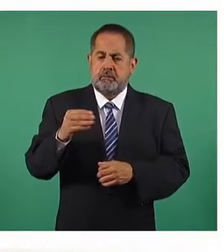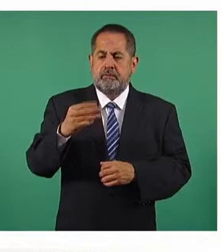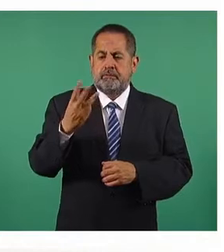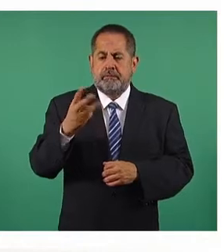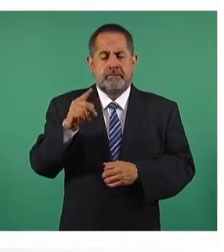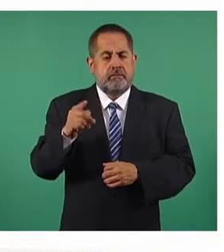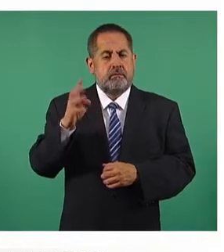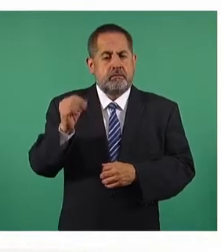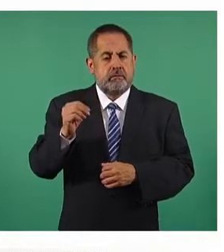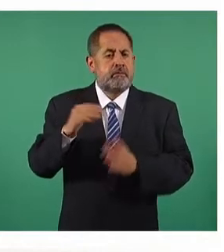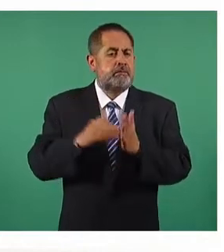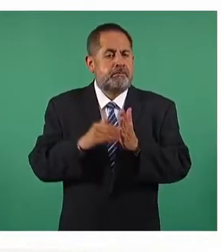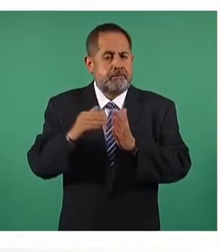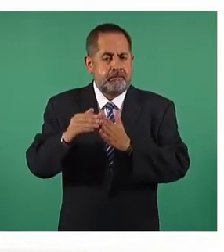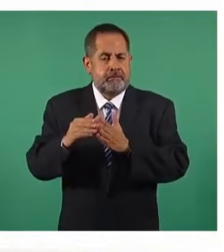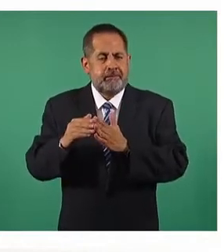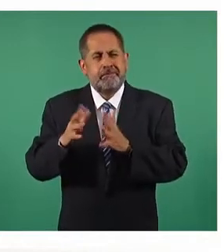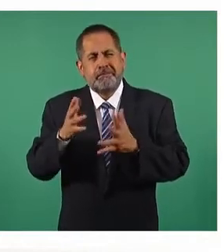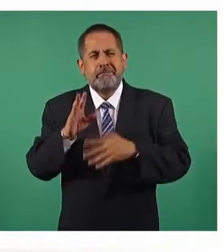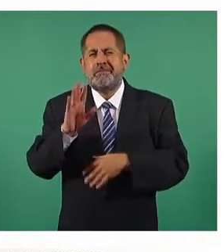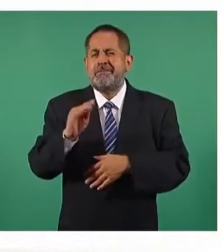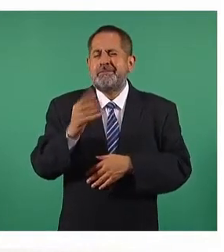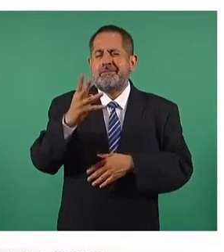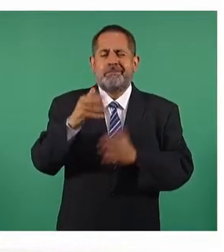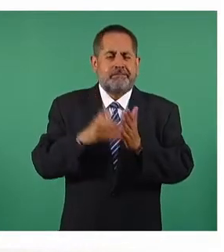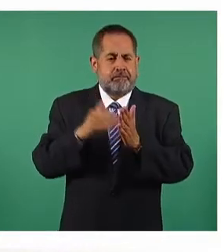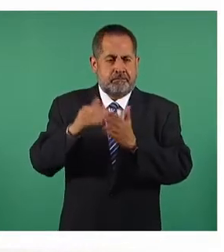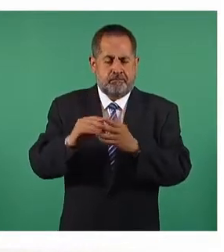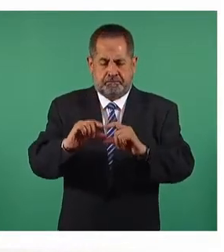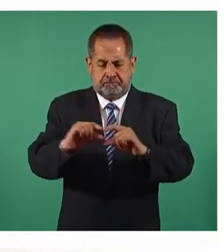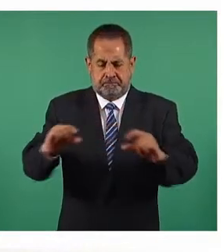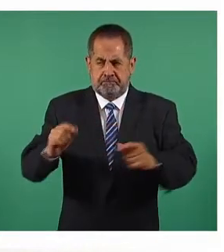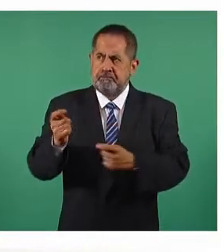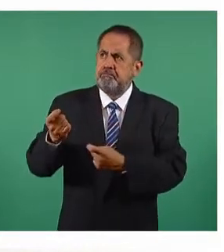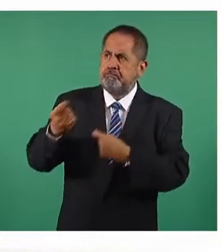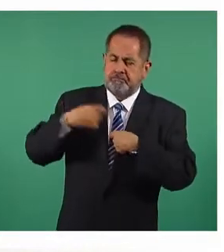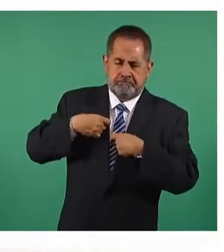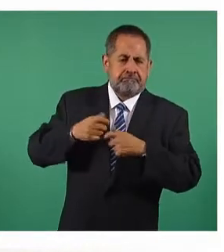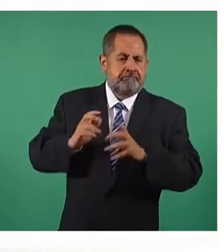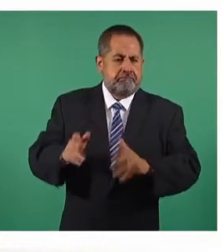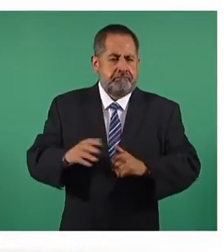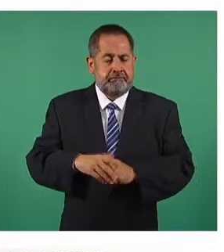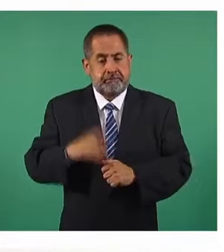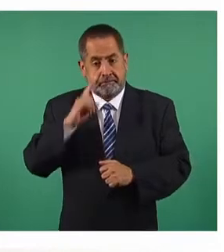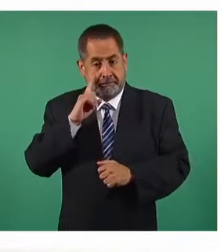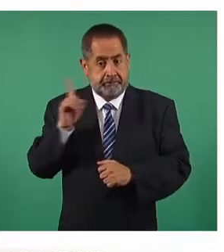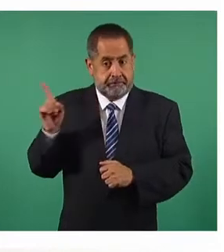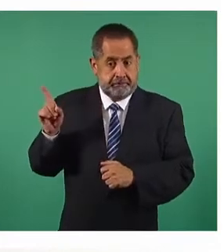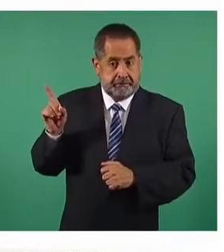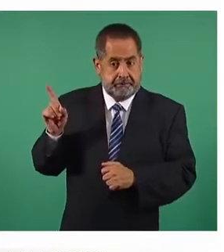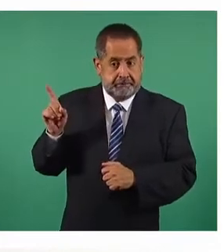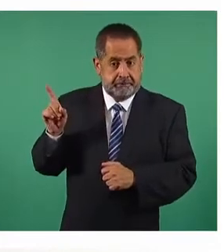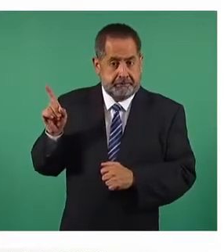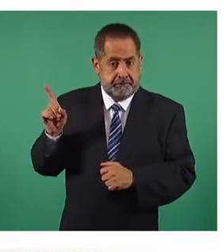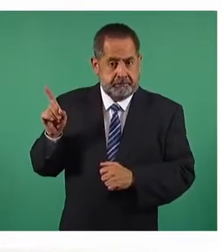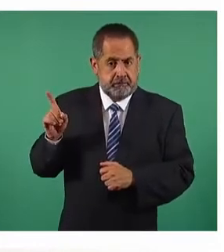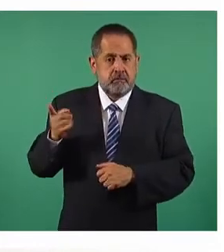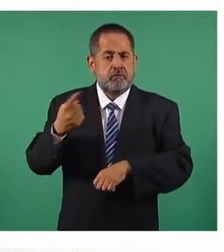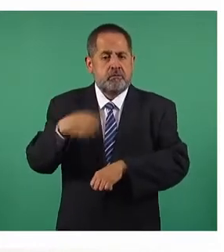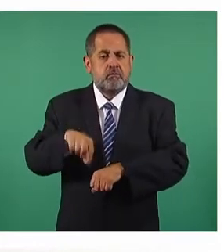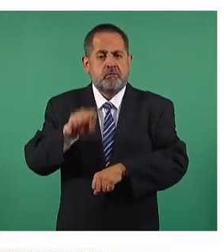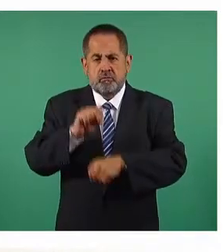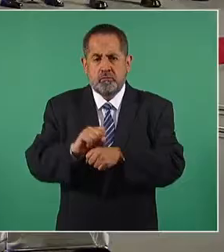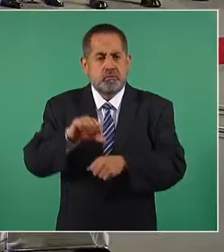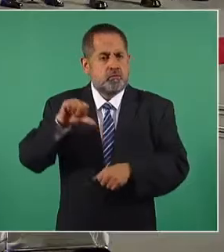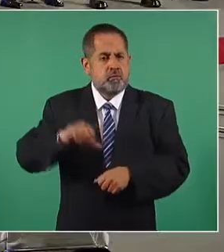93.9 millones de dosis, casi 94 millones de dosis de vacunas. Mostramos finalmente el calendario semanal. Hoy tenemos una